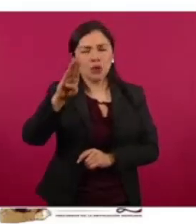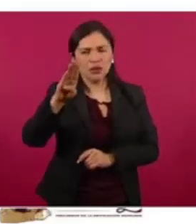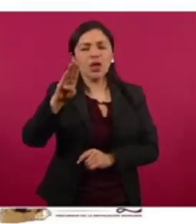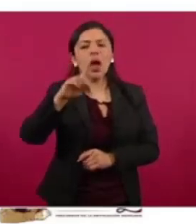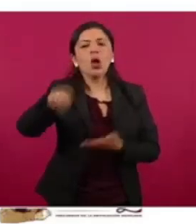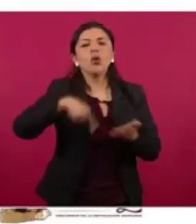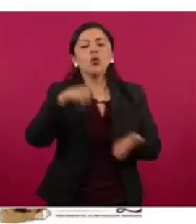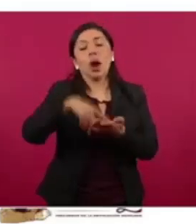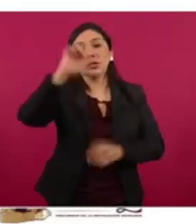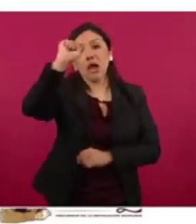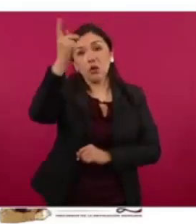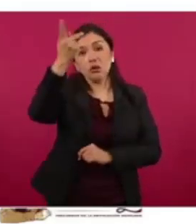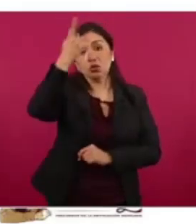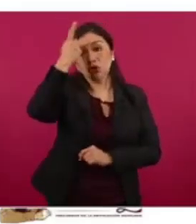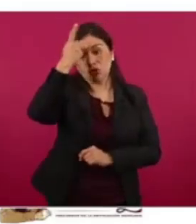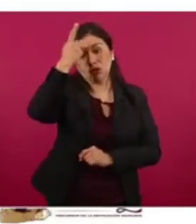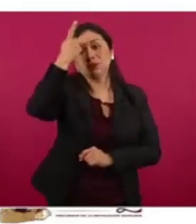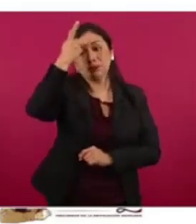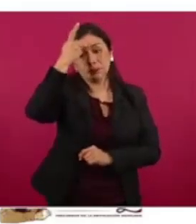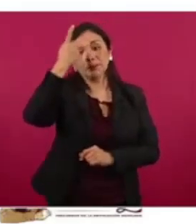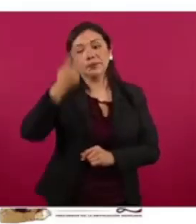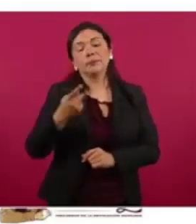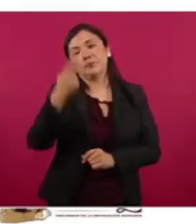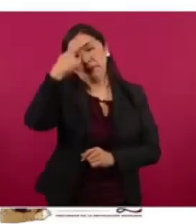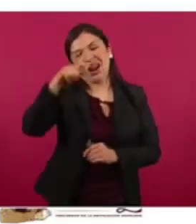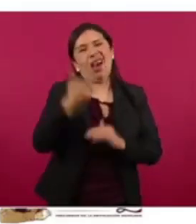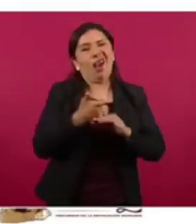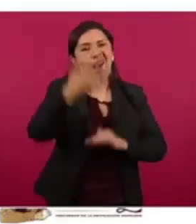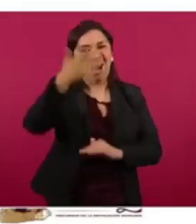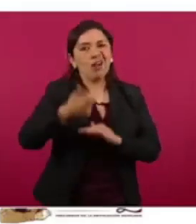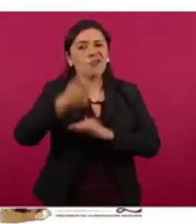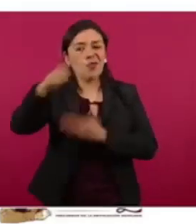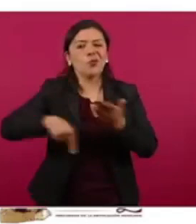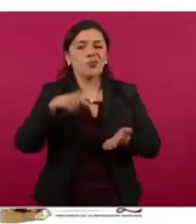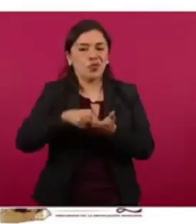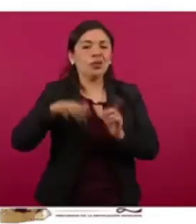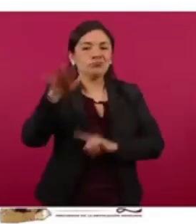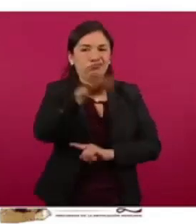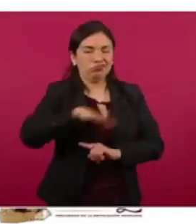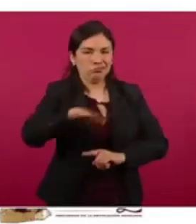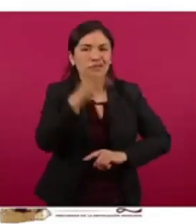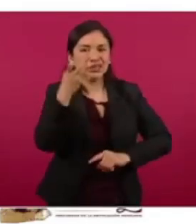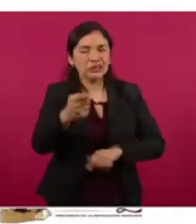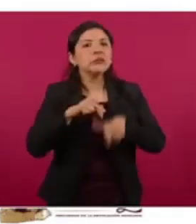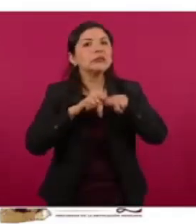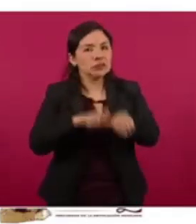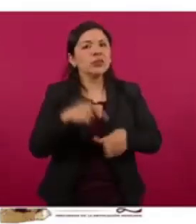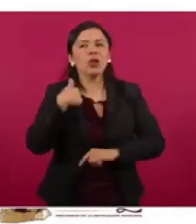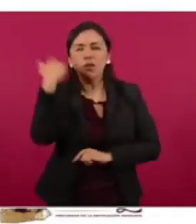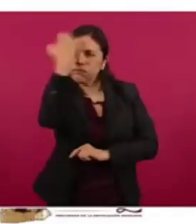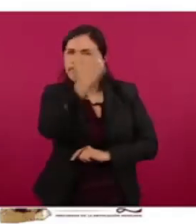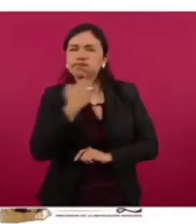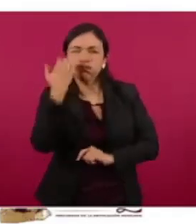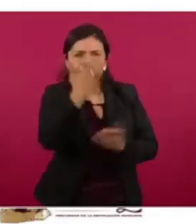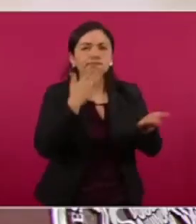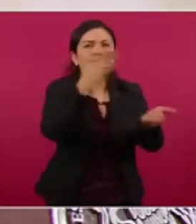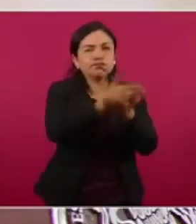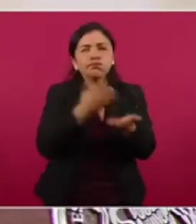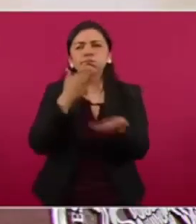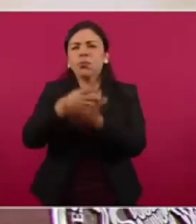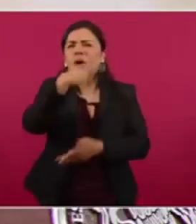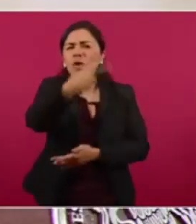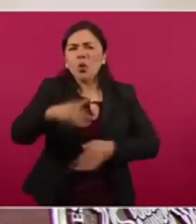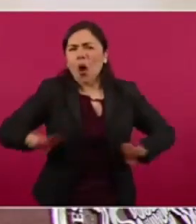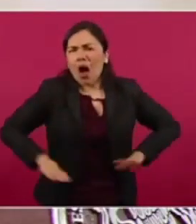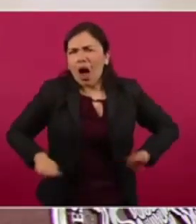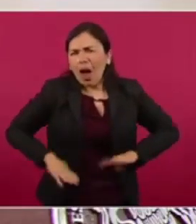y 26.90 de Total en Charcas, San Luis Potosí. También seguimos verificando las condiciones